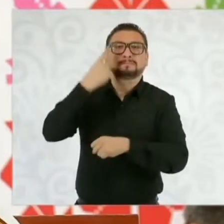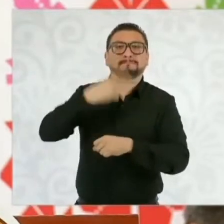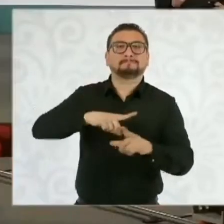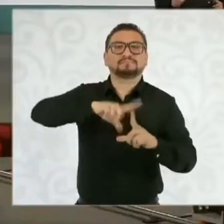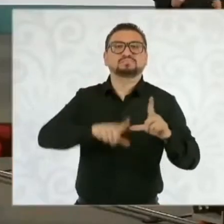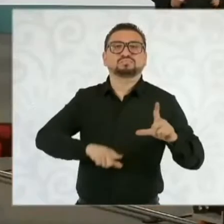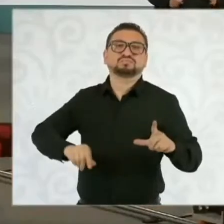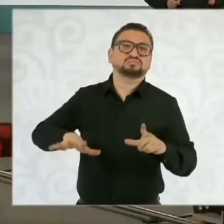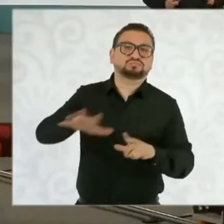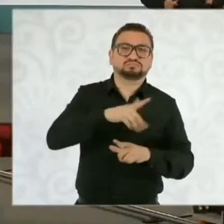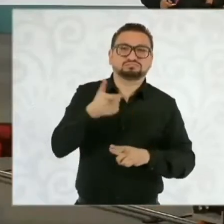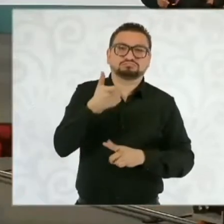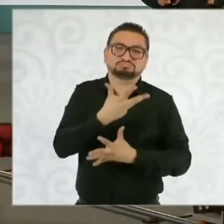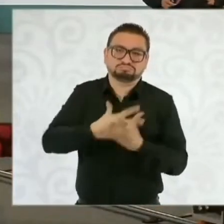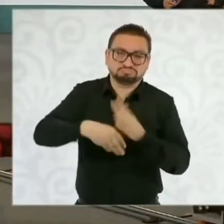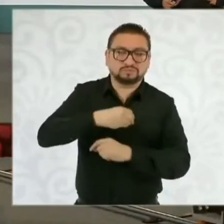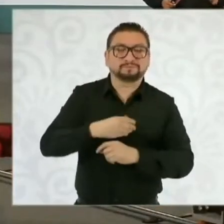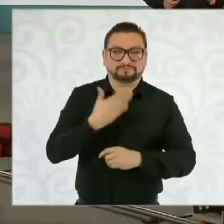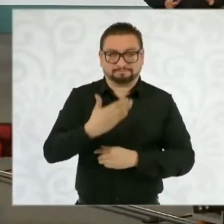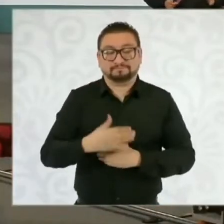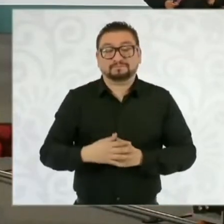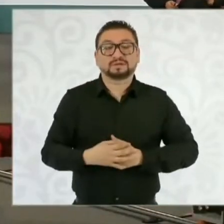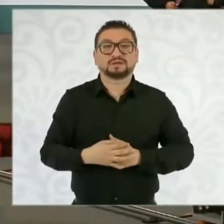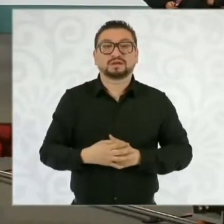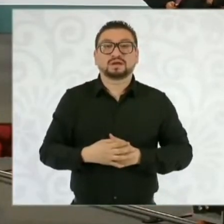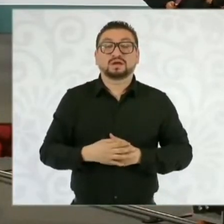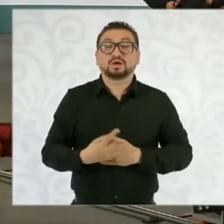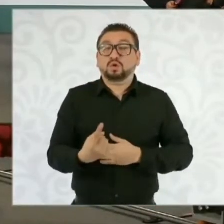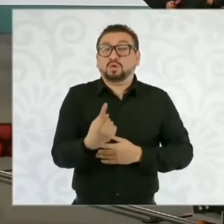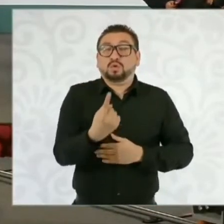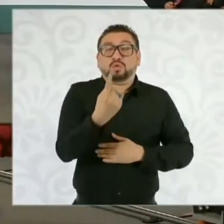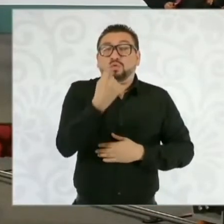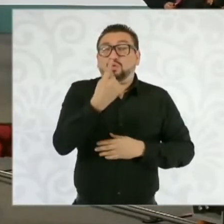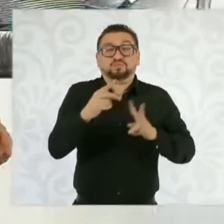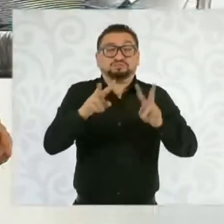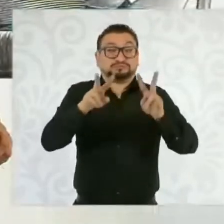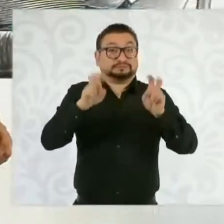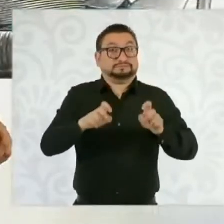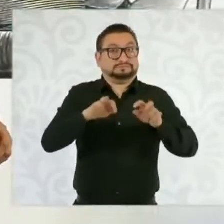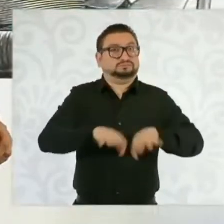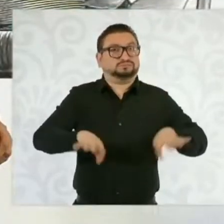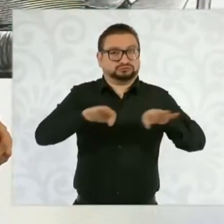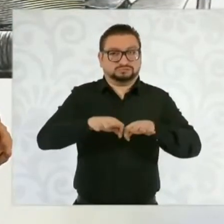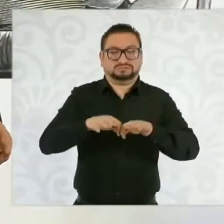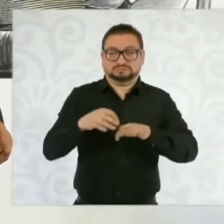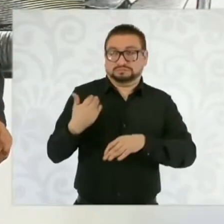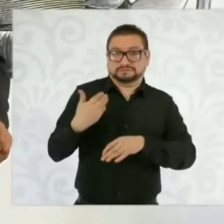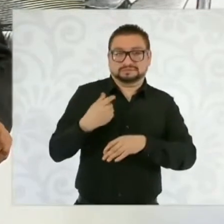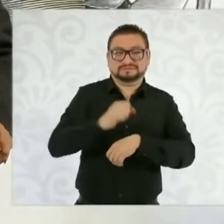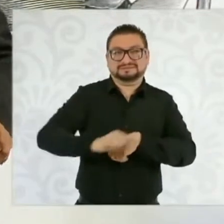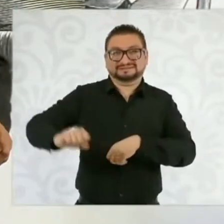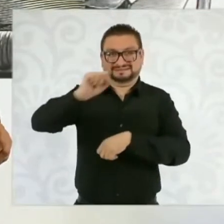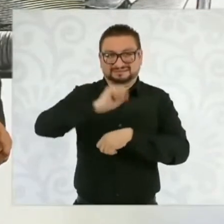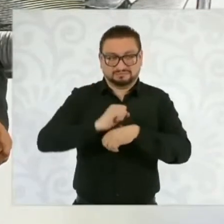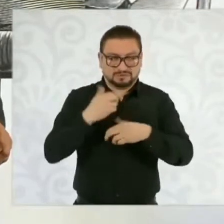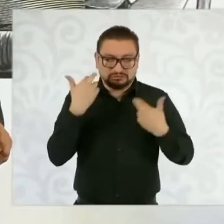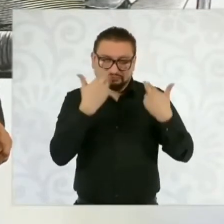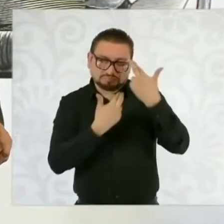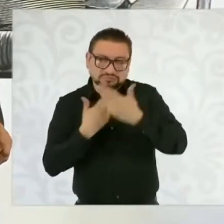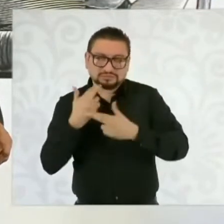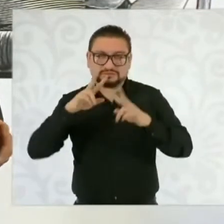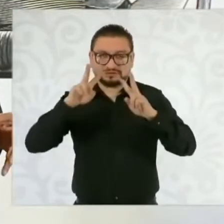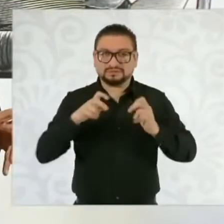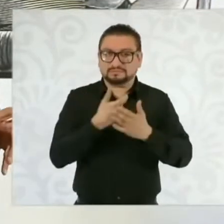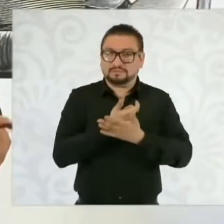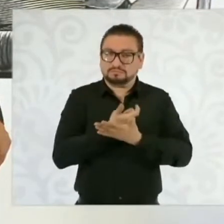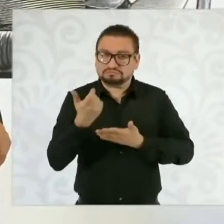país. Quiero tocar un tema que ha sido punto de esta semana de la revisión de los salarios mínimos